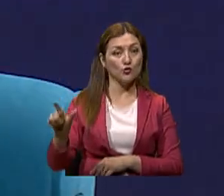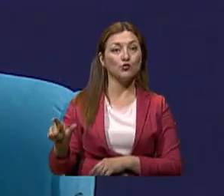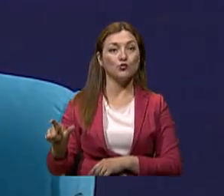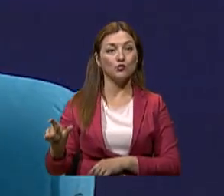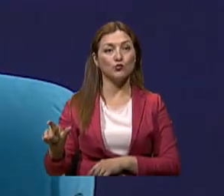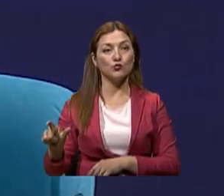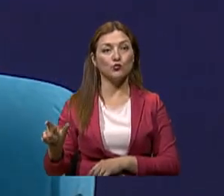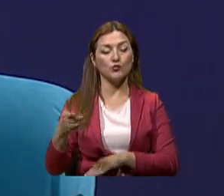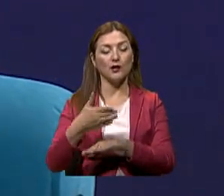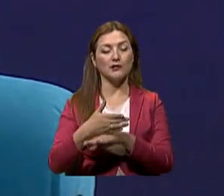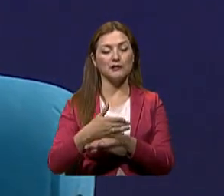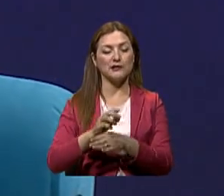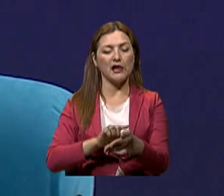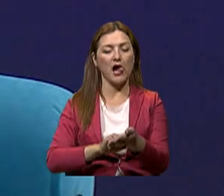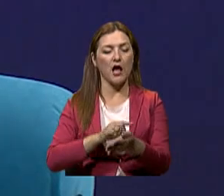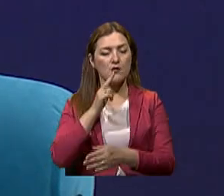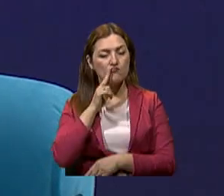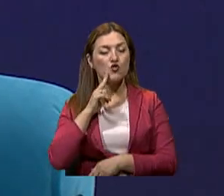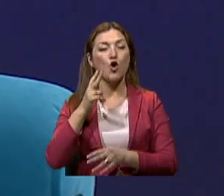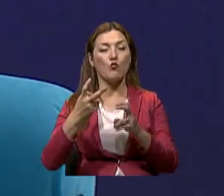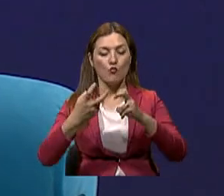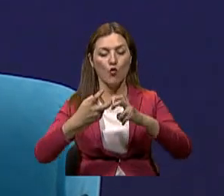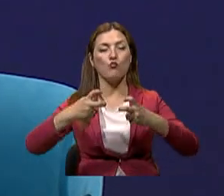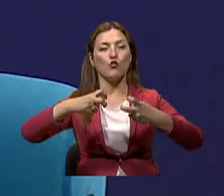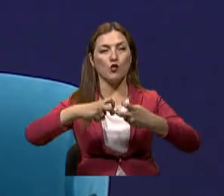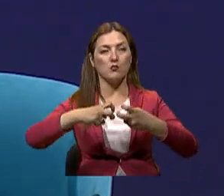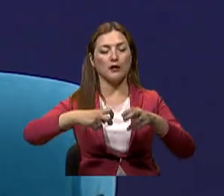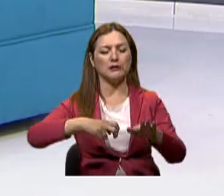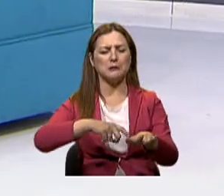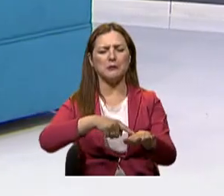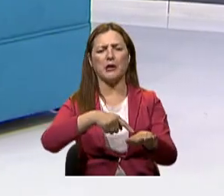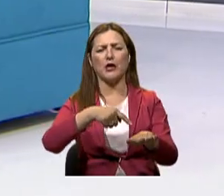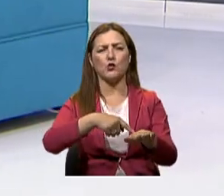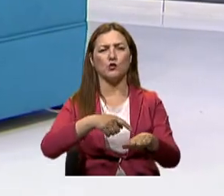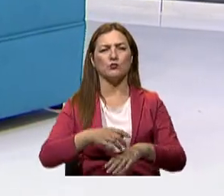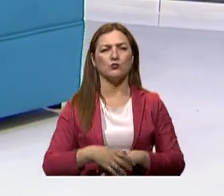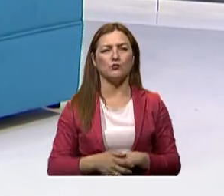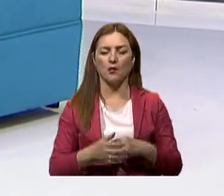con diabetes y obviamente tuvo un problema de pie diabético.